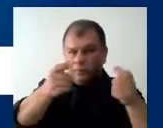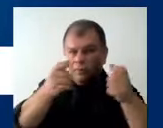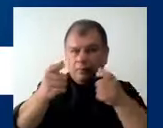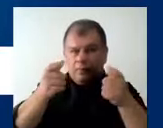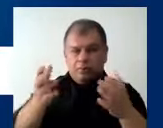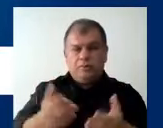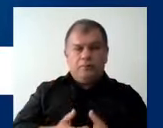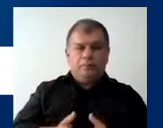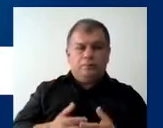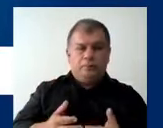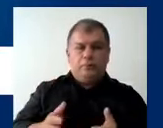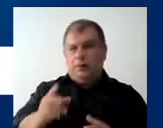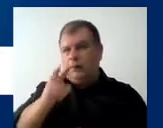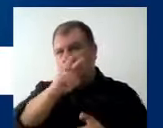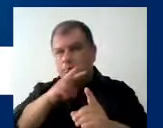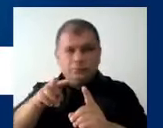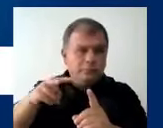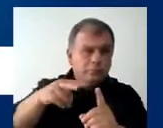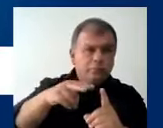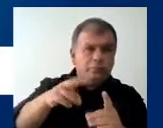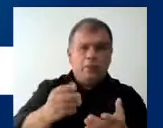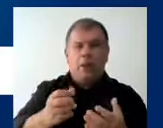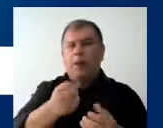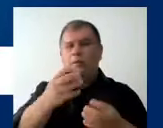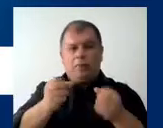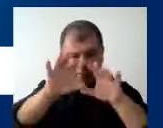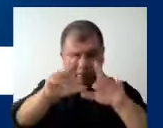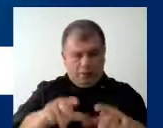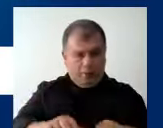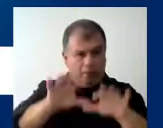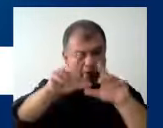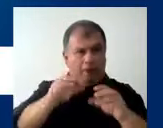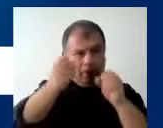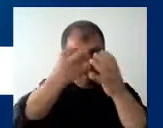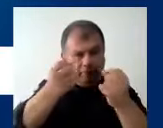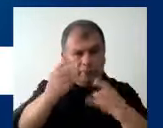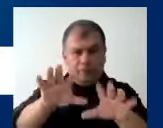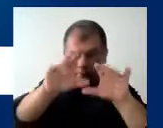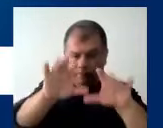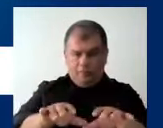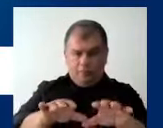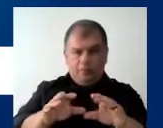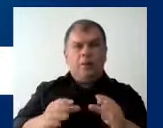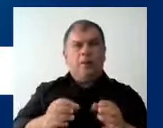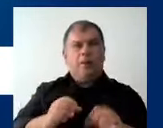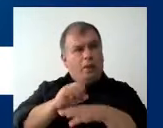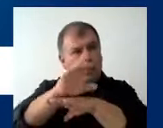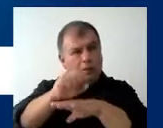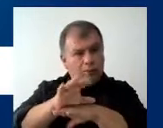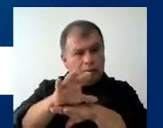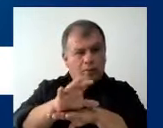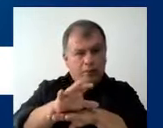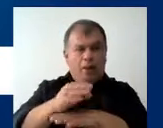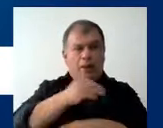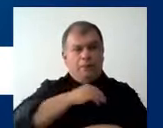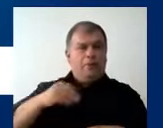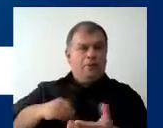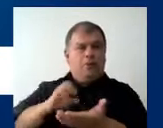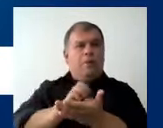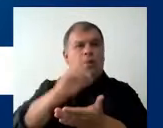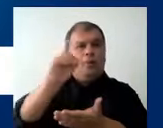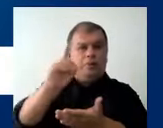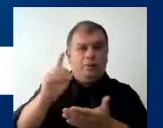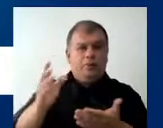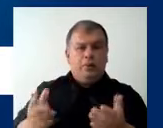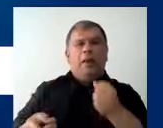la cual sacamos un par de informes y en esos informes lo que se recomendó al Ministerio de Educación fue que